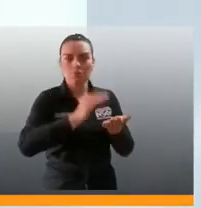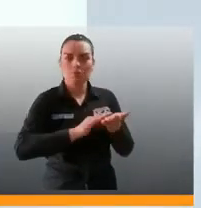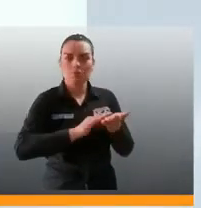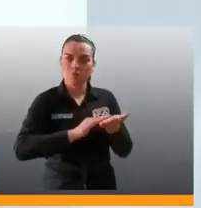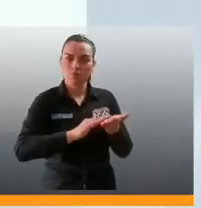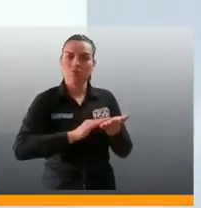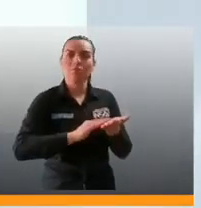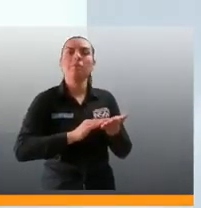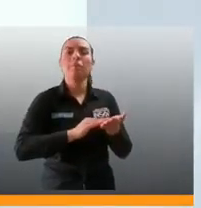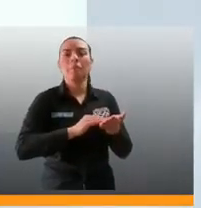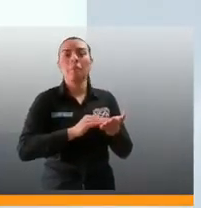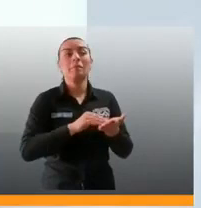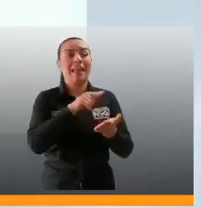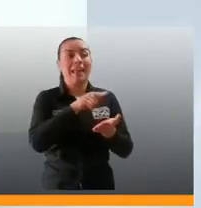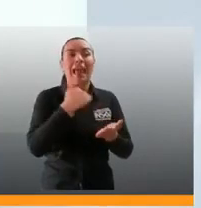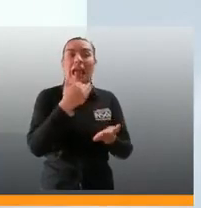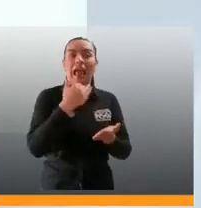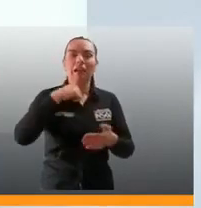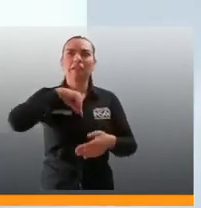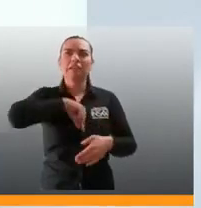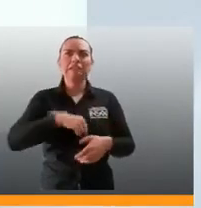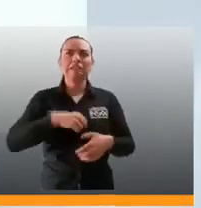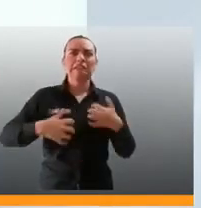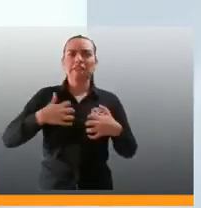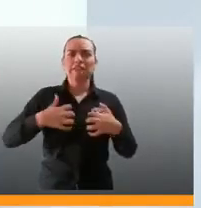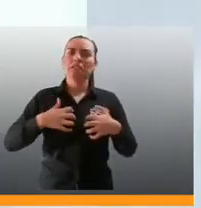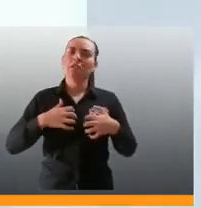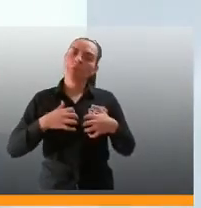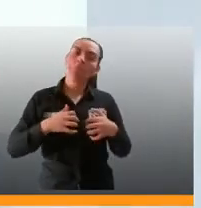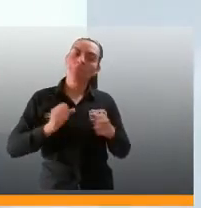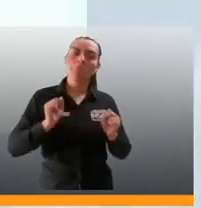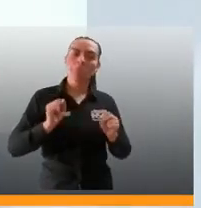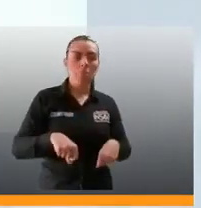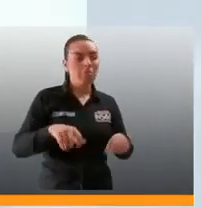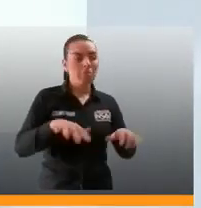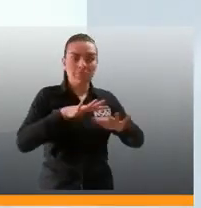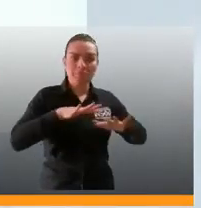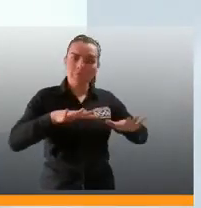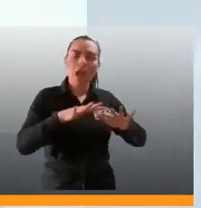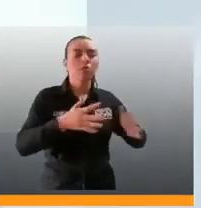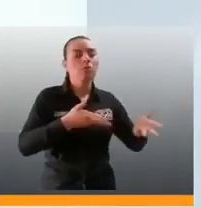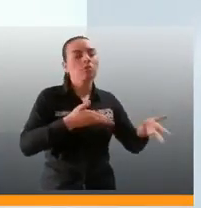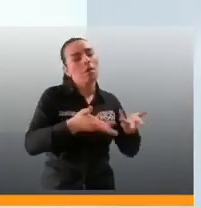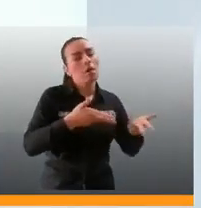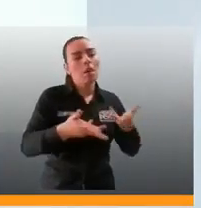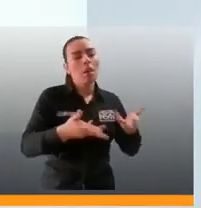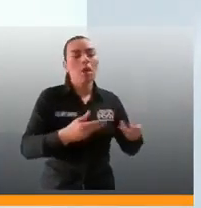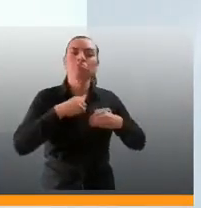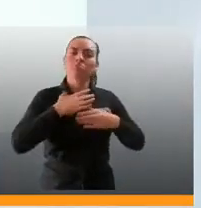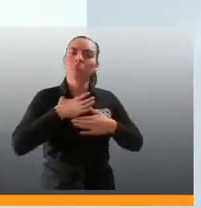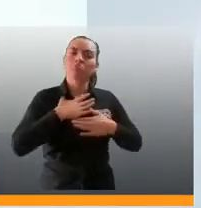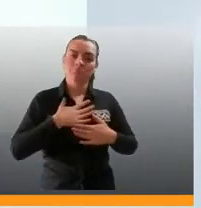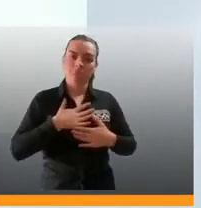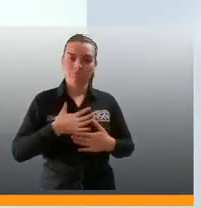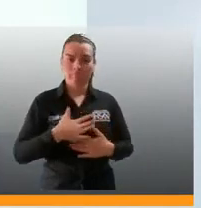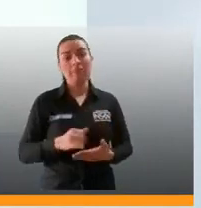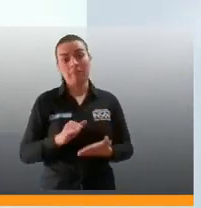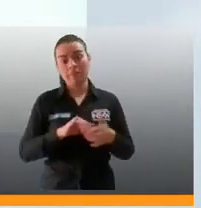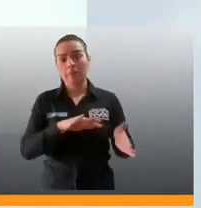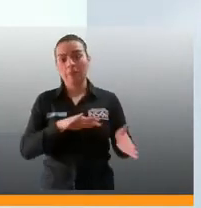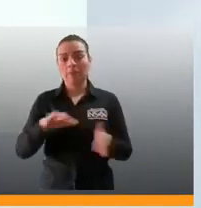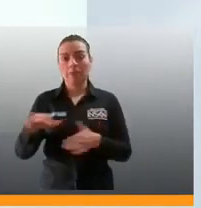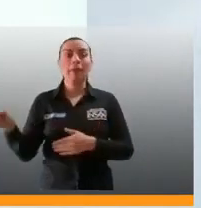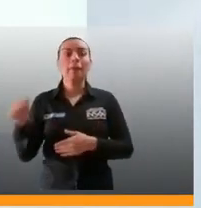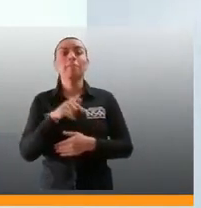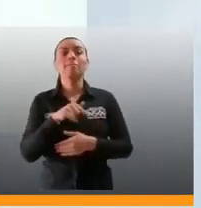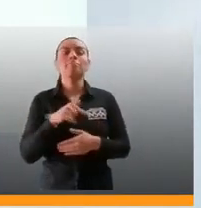esas tensiones se disminuyan a través de esos espacios de formación que estamos disponiendo allí. En este